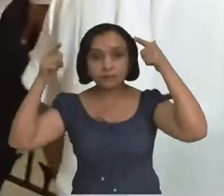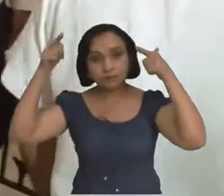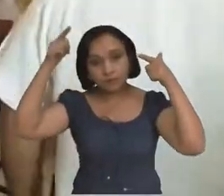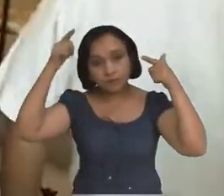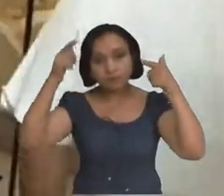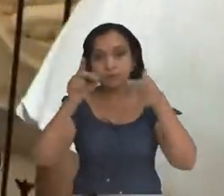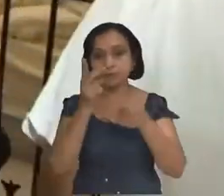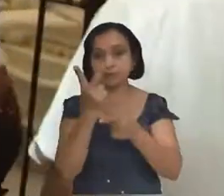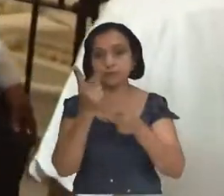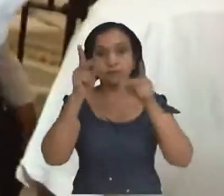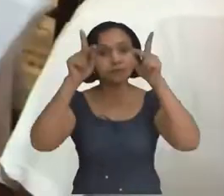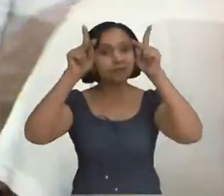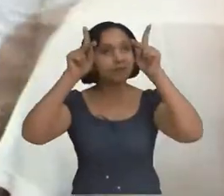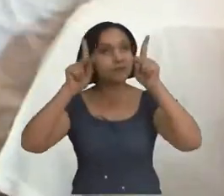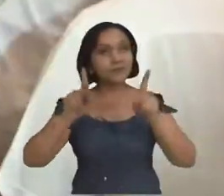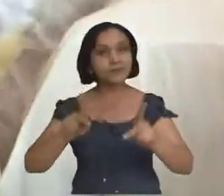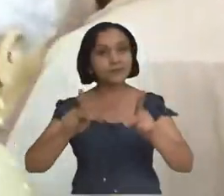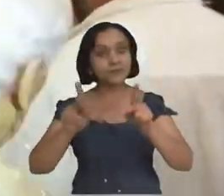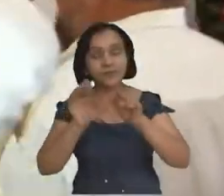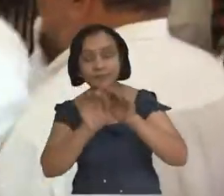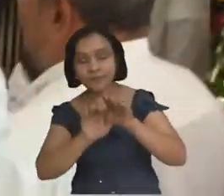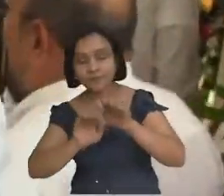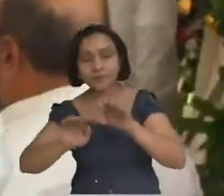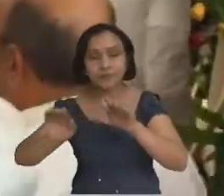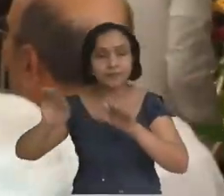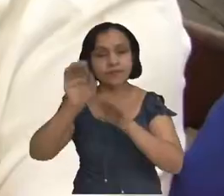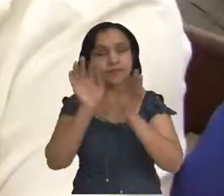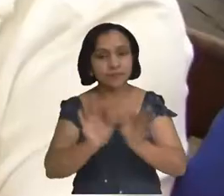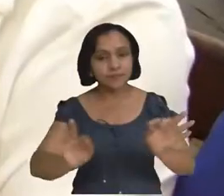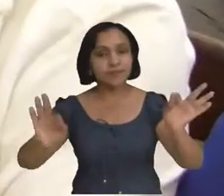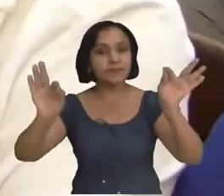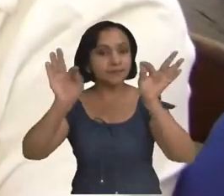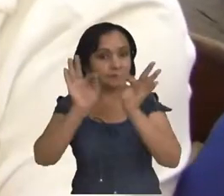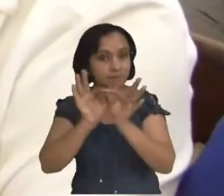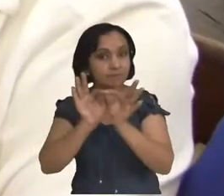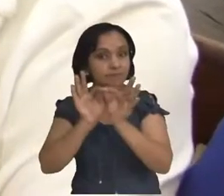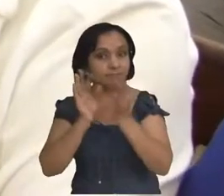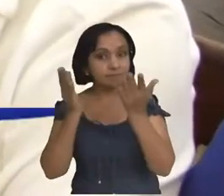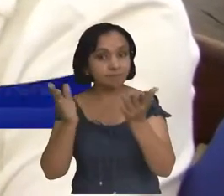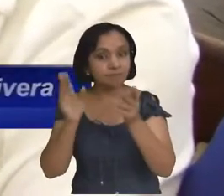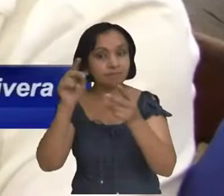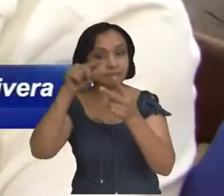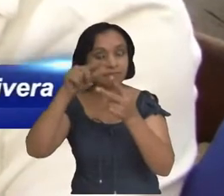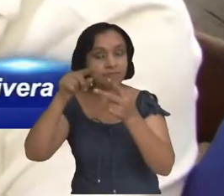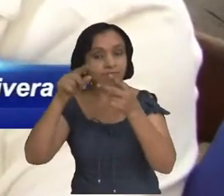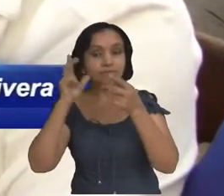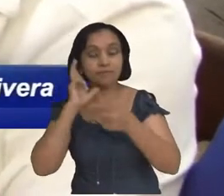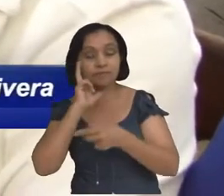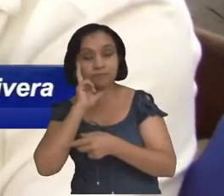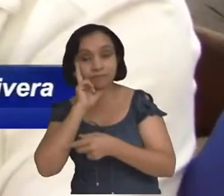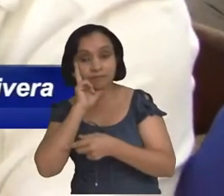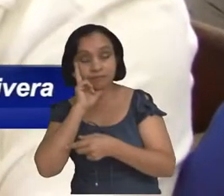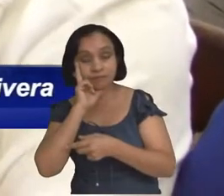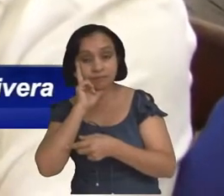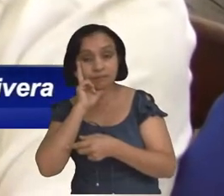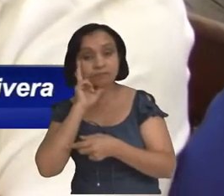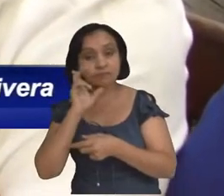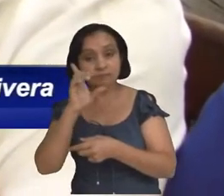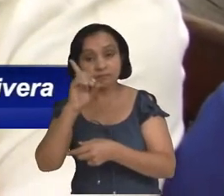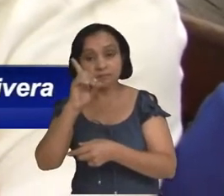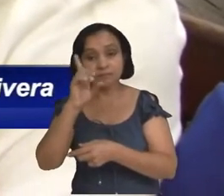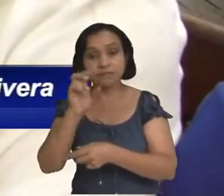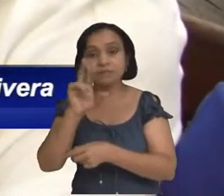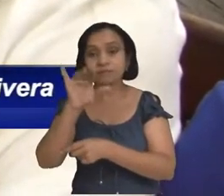dos personajes más trascendentales, más universales. Y Darío además fue el